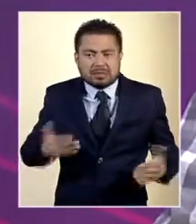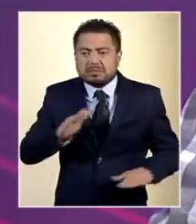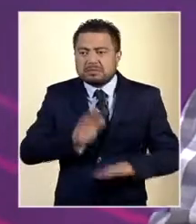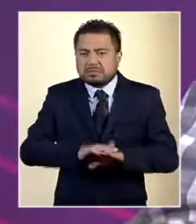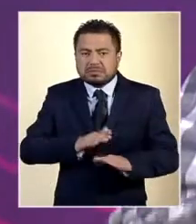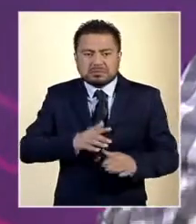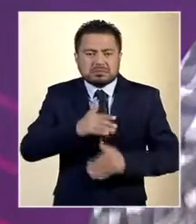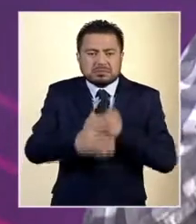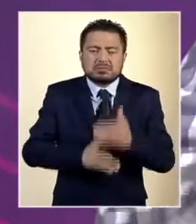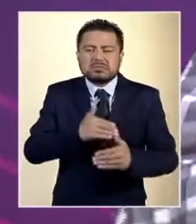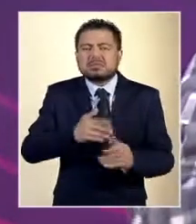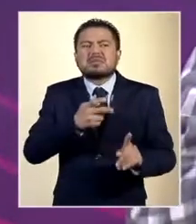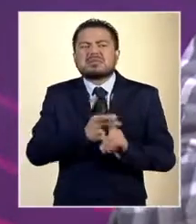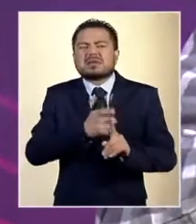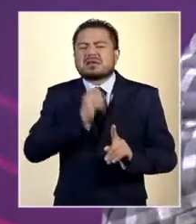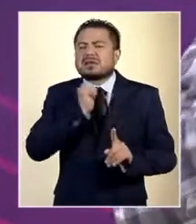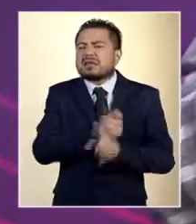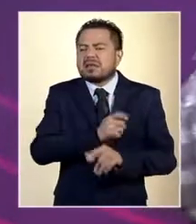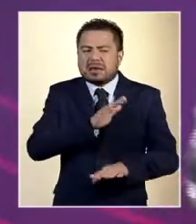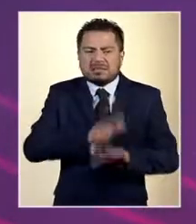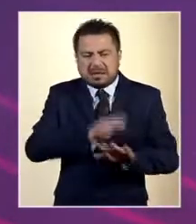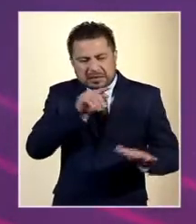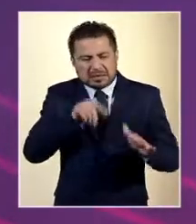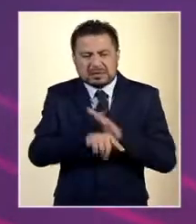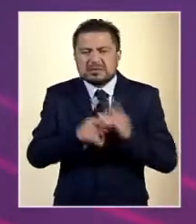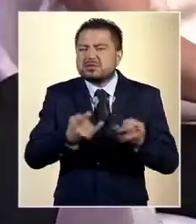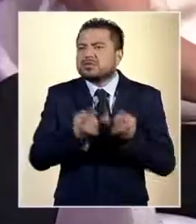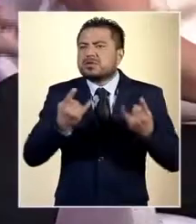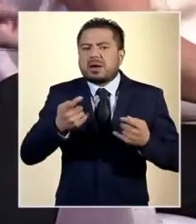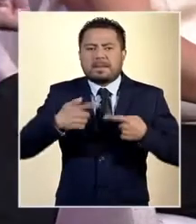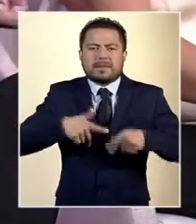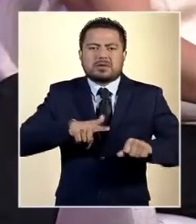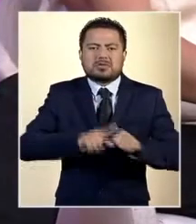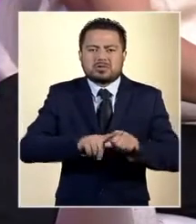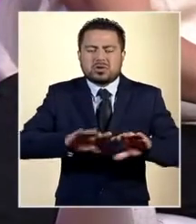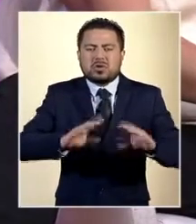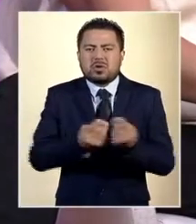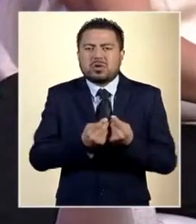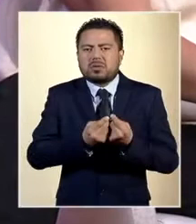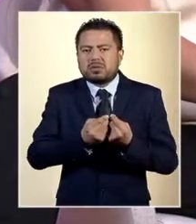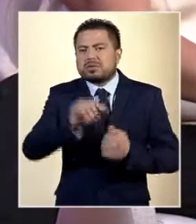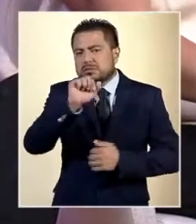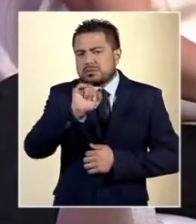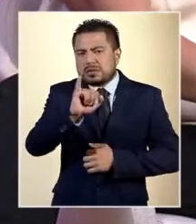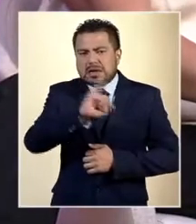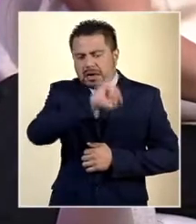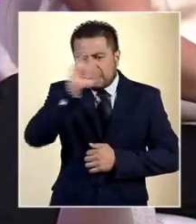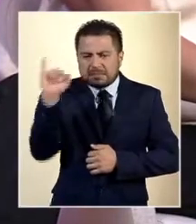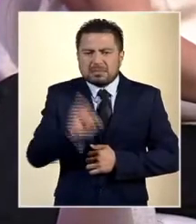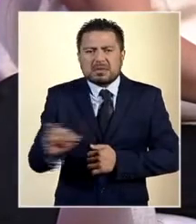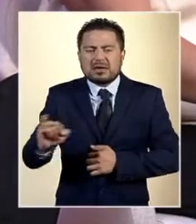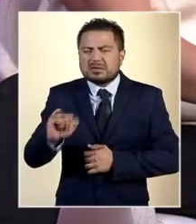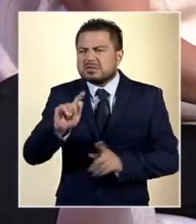en esto, hay que ver más allá de las historias personales, ¿no? O sea, por supuesto, nunca